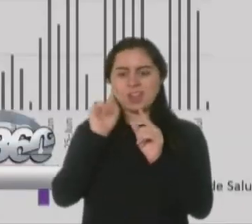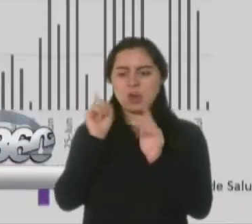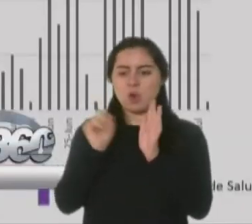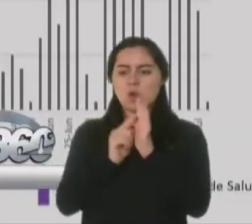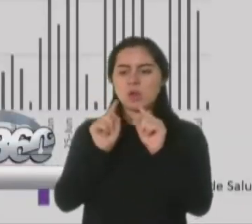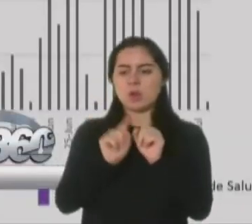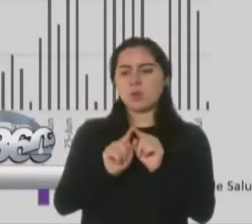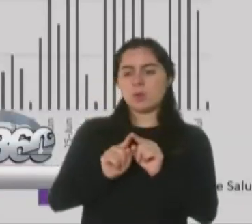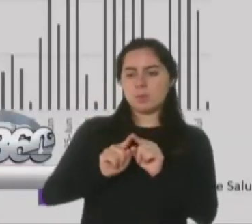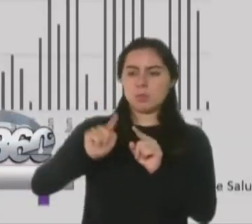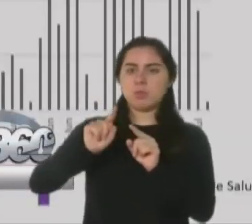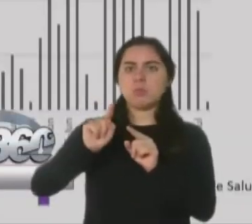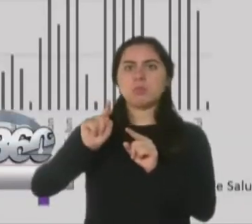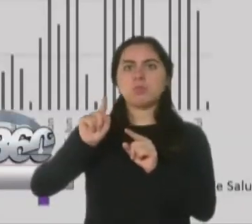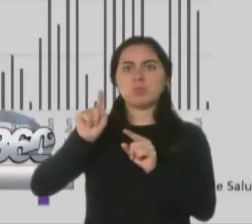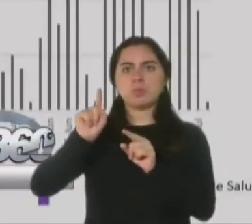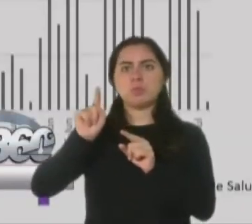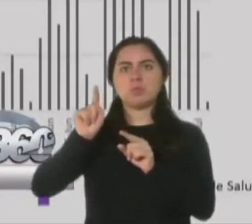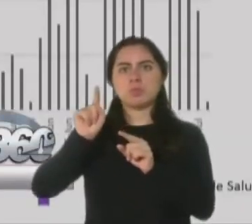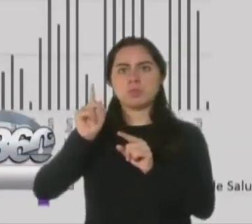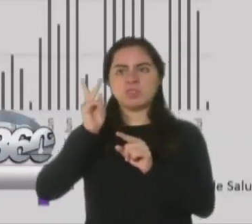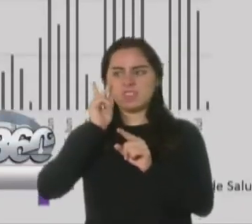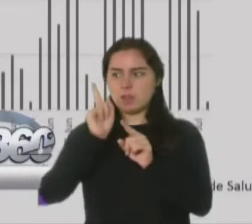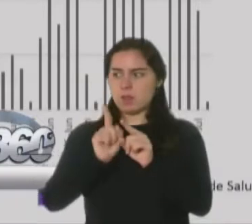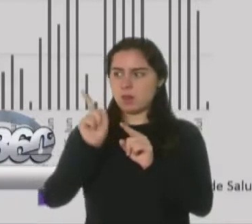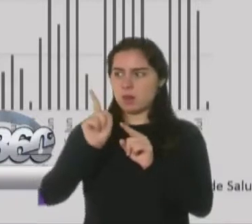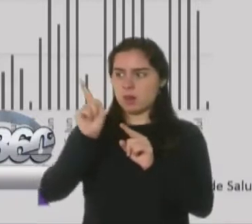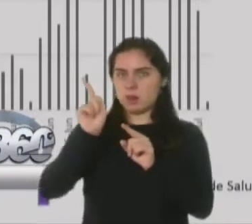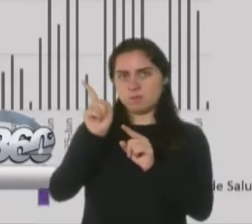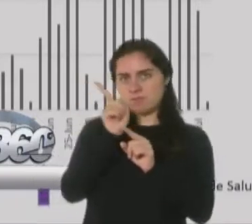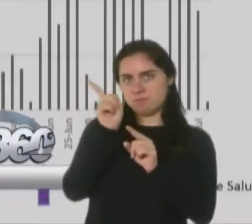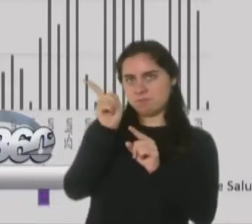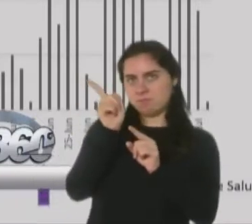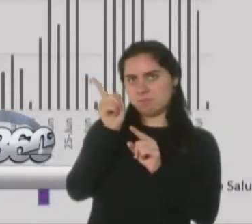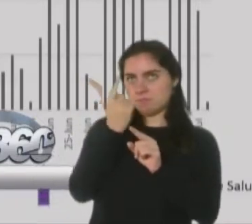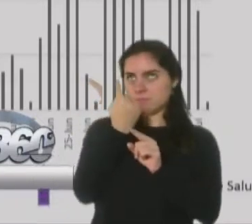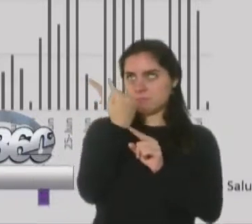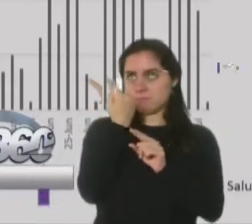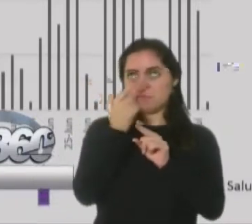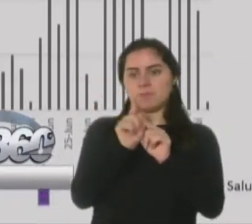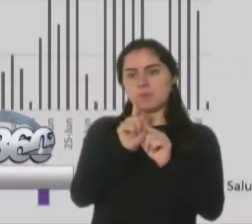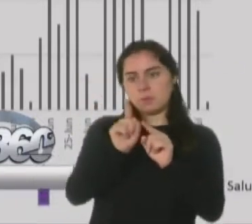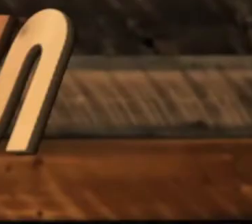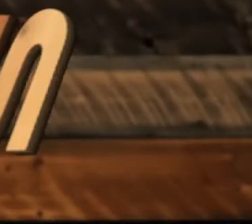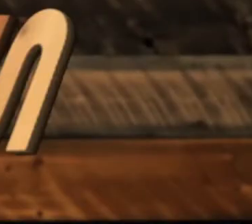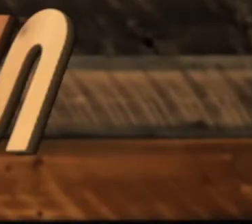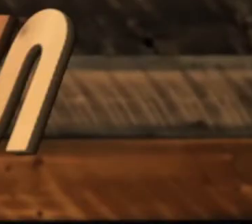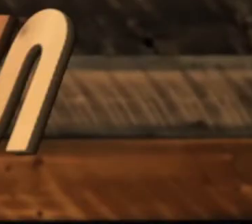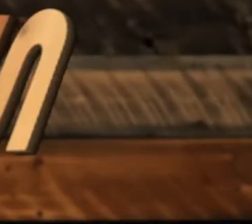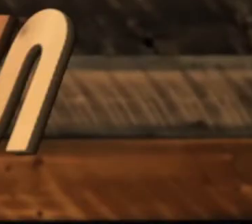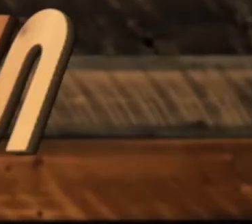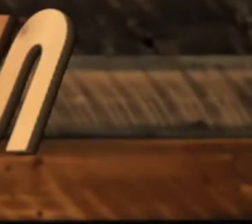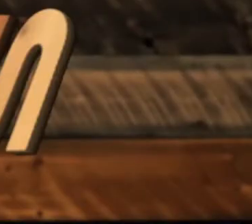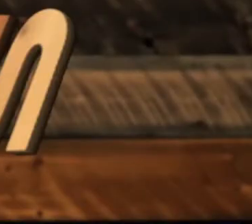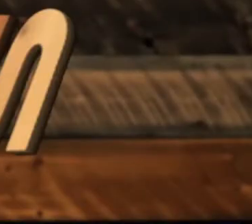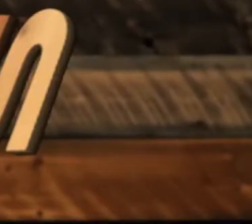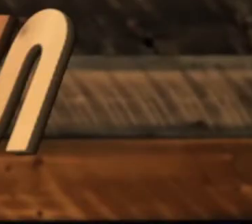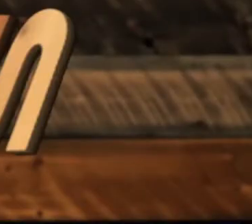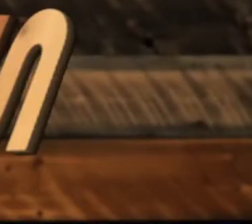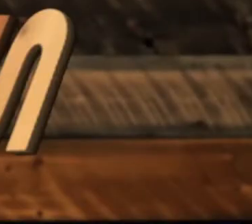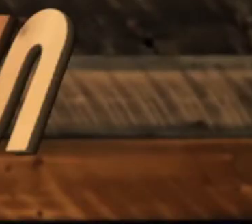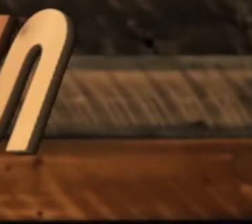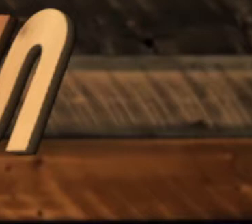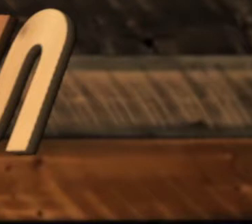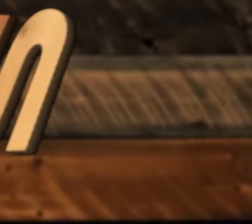derecha como es agarrar el número de casos marcan sólo los 160 y un caso sin embargo también la esperanza